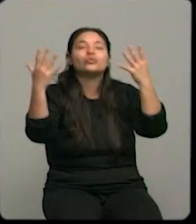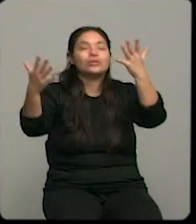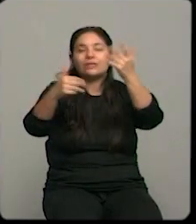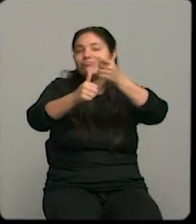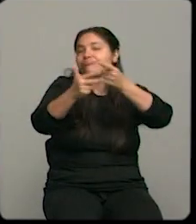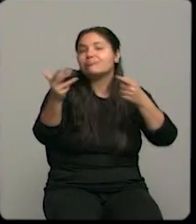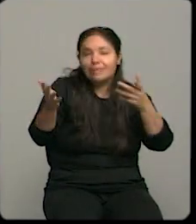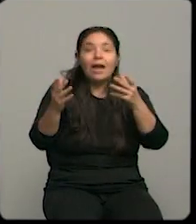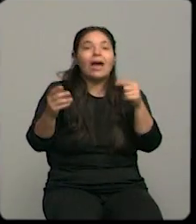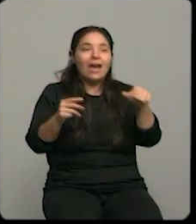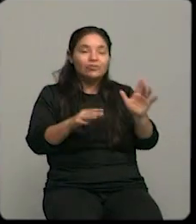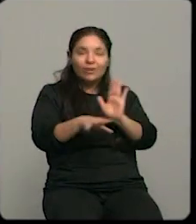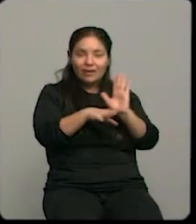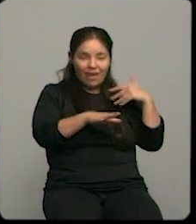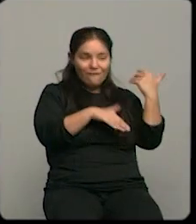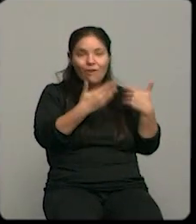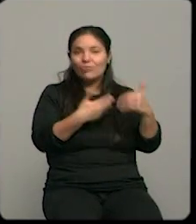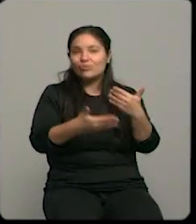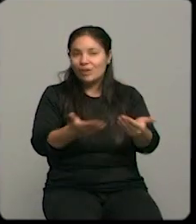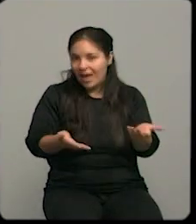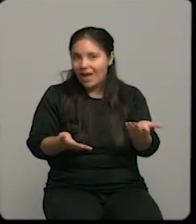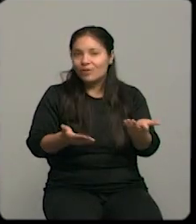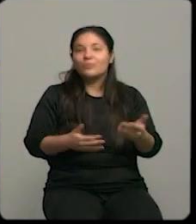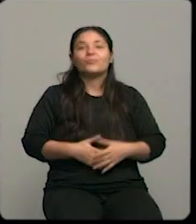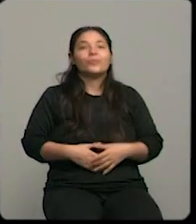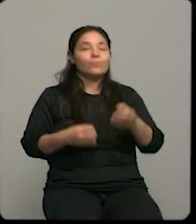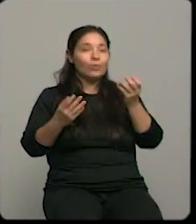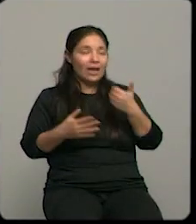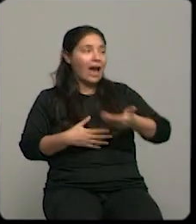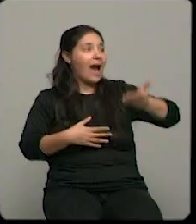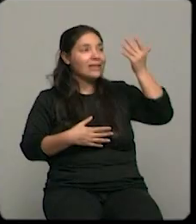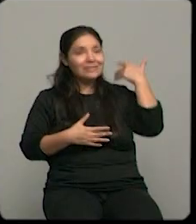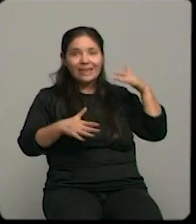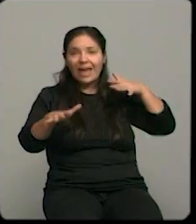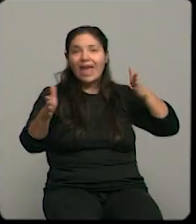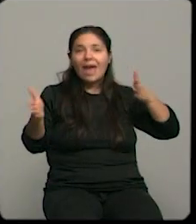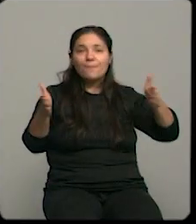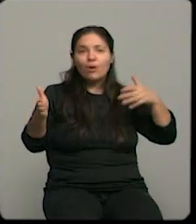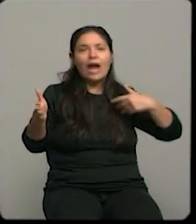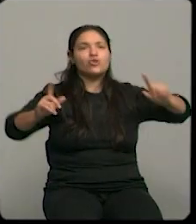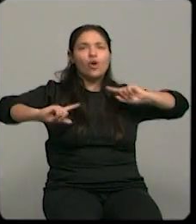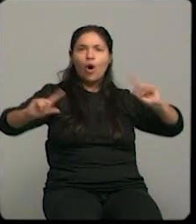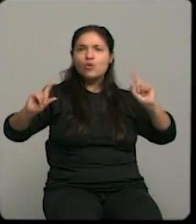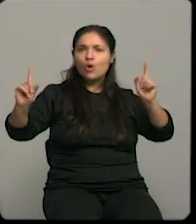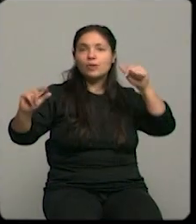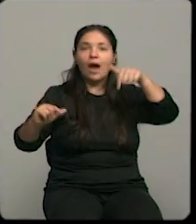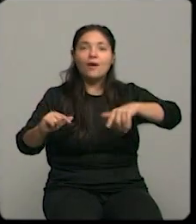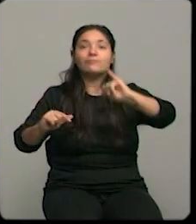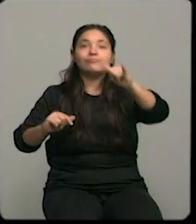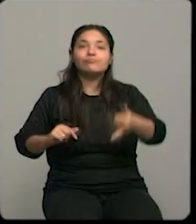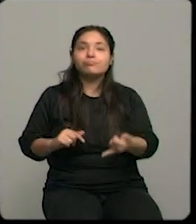Bueno, evolucionaron en ese sentido, digo, porque bien lo decías, era en otra época inconcebible, hoy es parte de esa evolución que